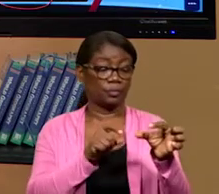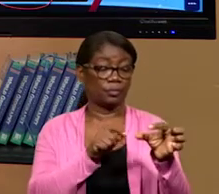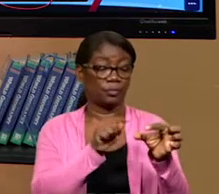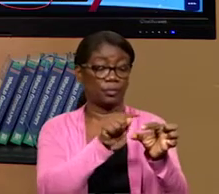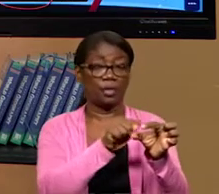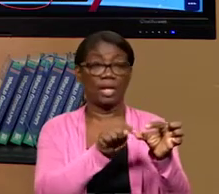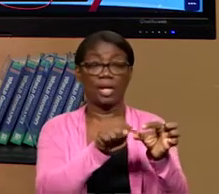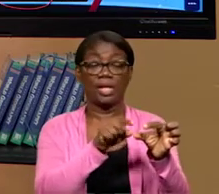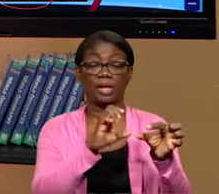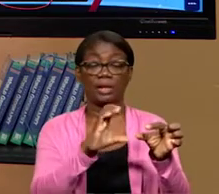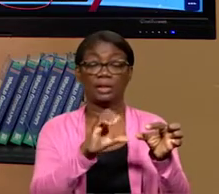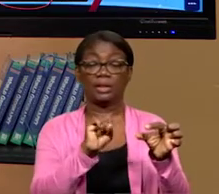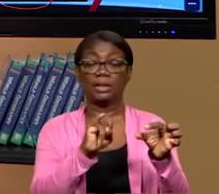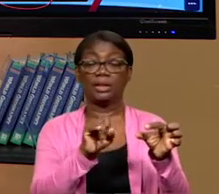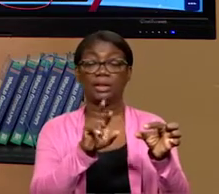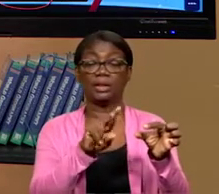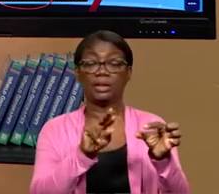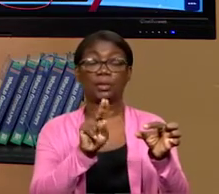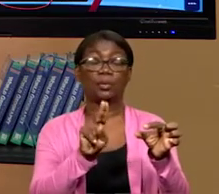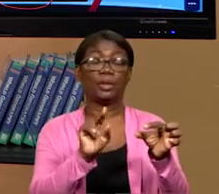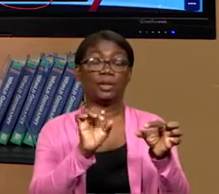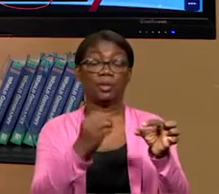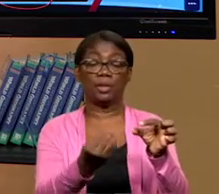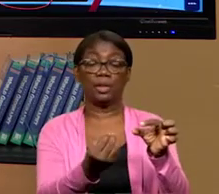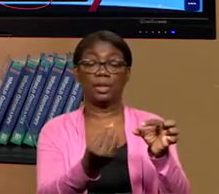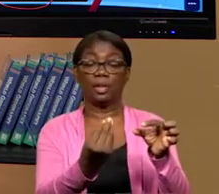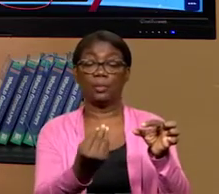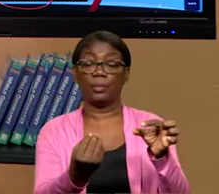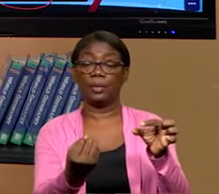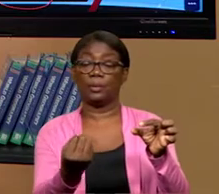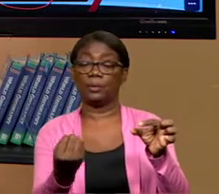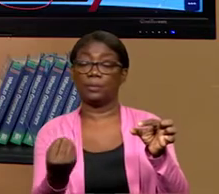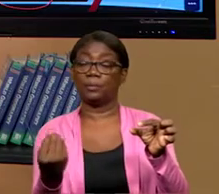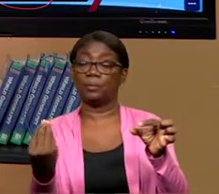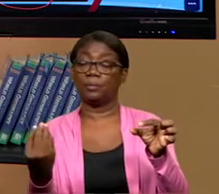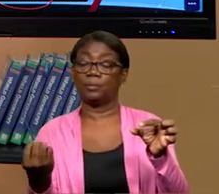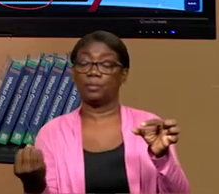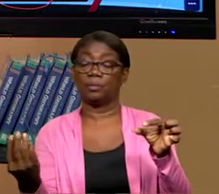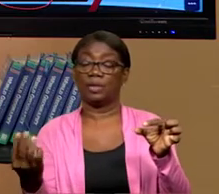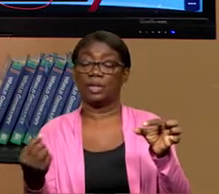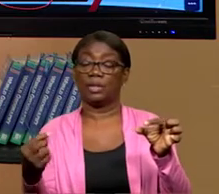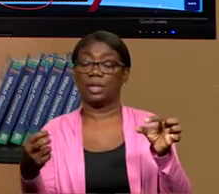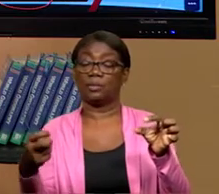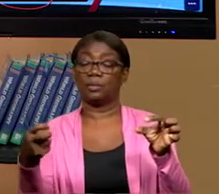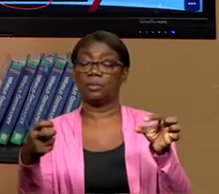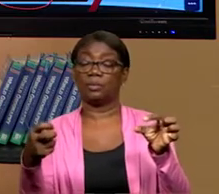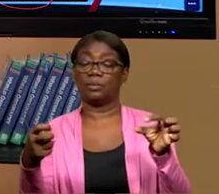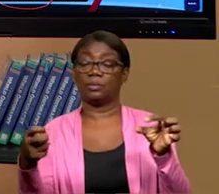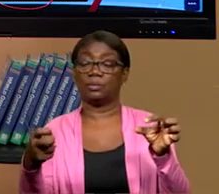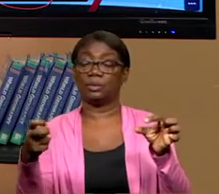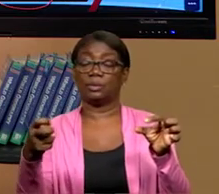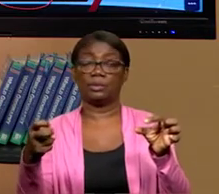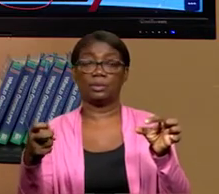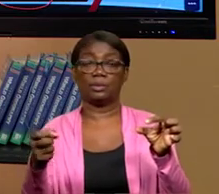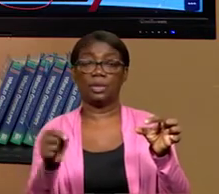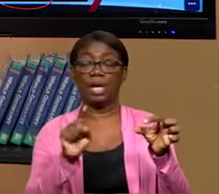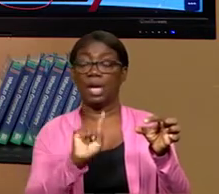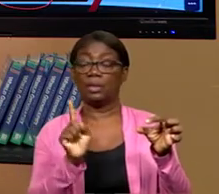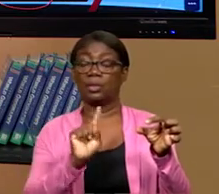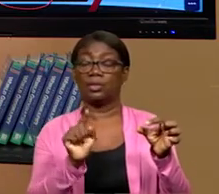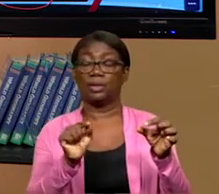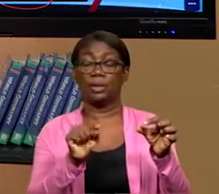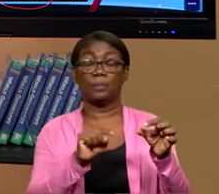o una lámpara que esté dañándose o que esté en corto, automáticamente